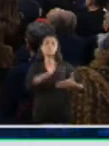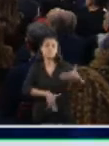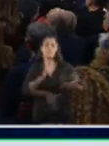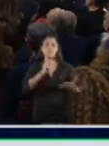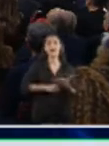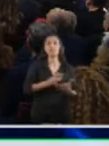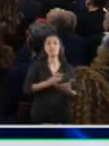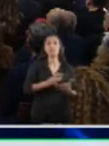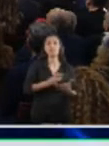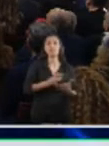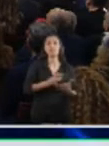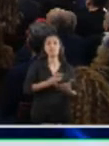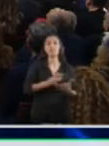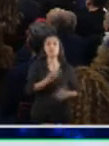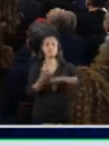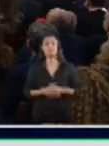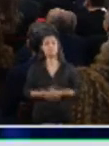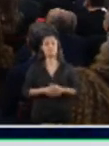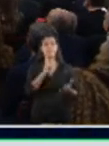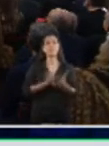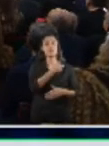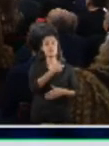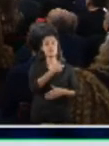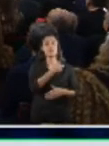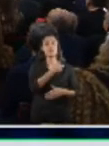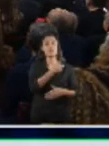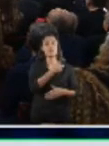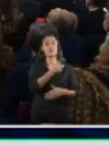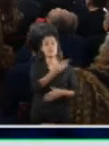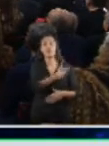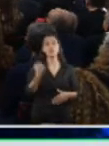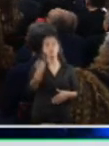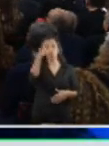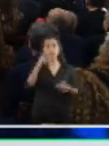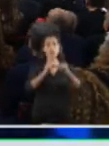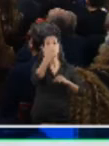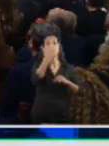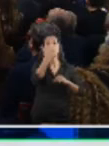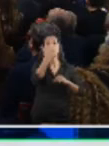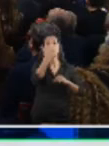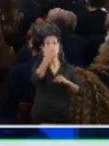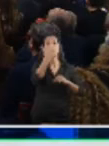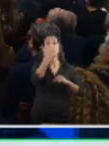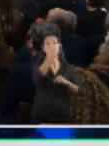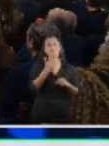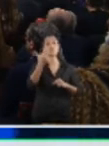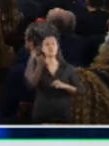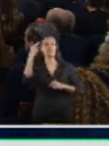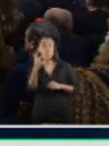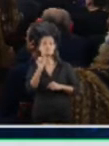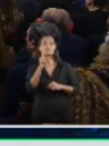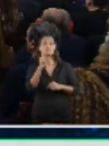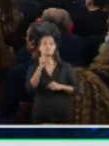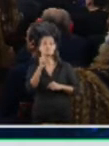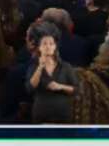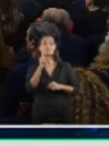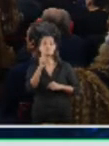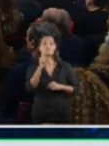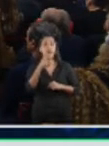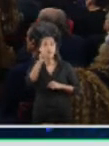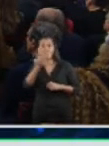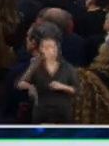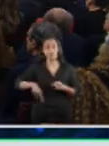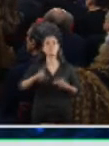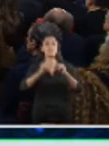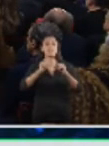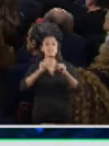capacidad de gestión y con una diferencia muy grande a lo que fue la gestión de Martín Guzmán.